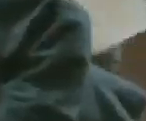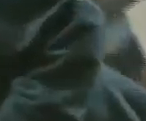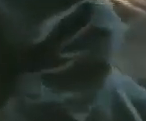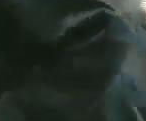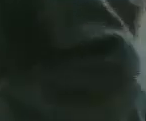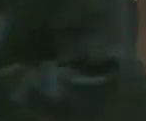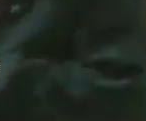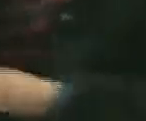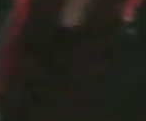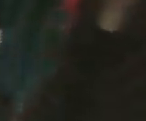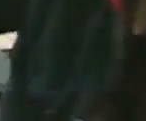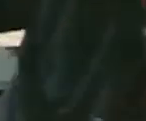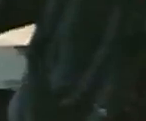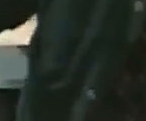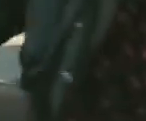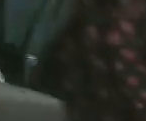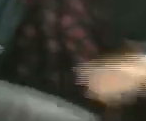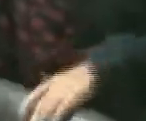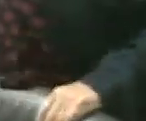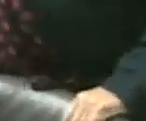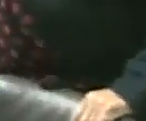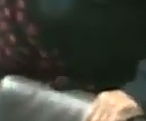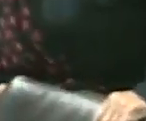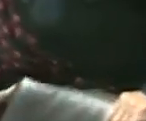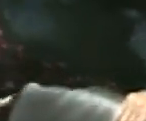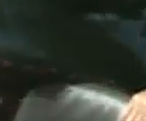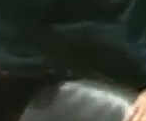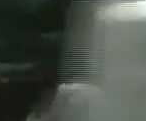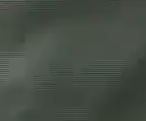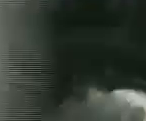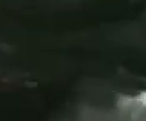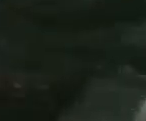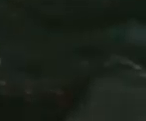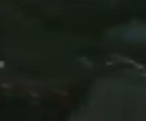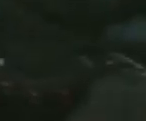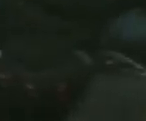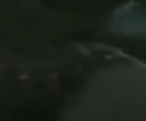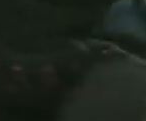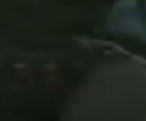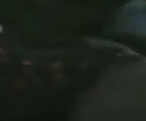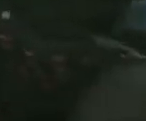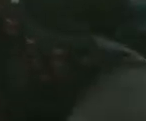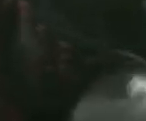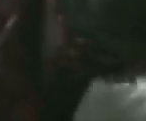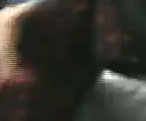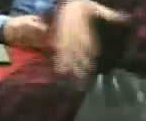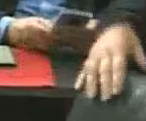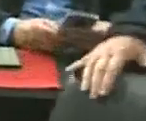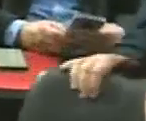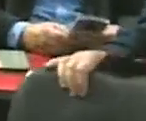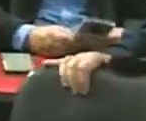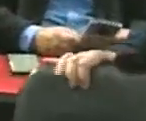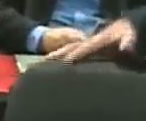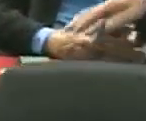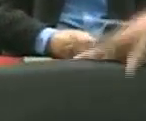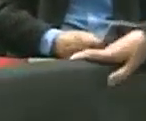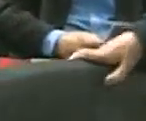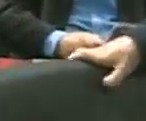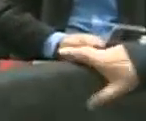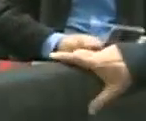1806 por el generalísimo Francisco de Miranda, quien hizo por primera vez nuestro tricolor nacional, nuestra bandera en la vela de coro en el estado